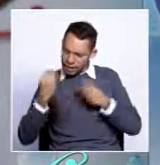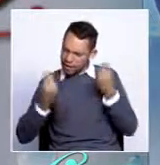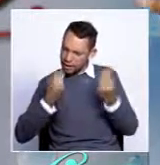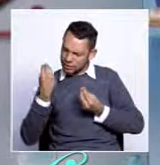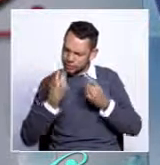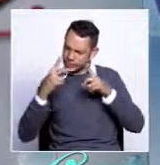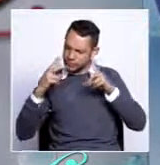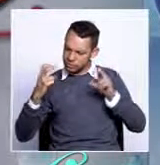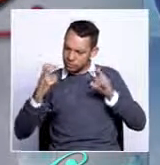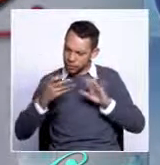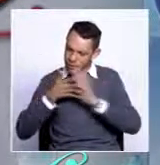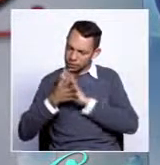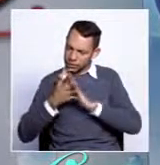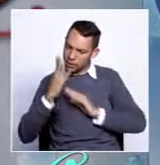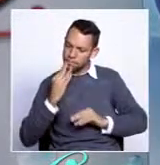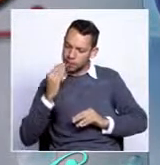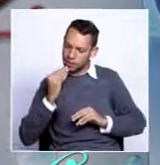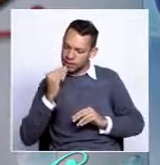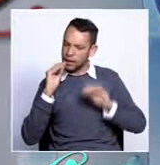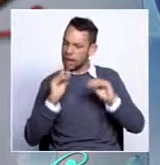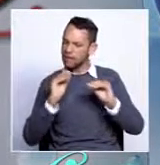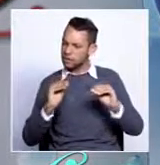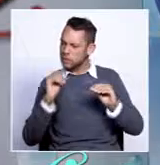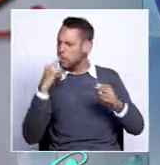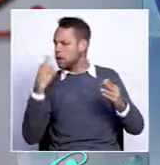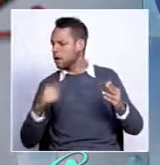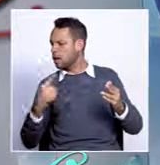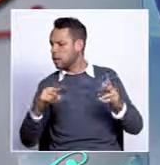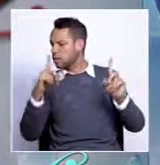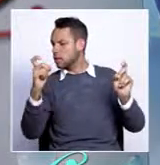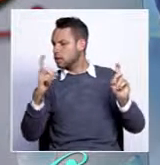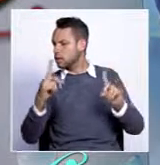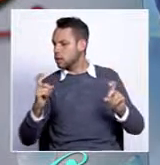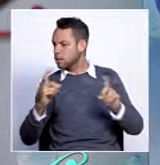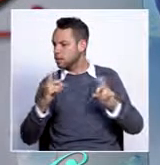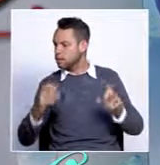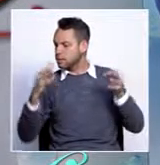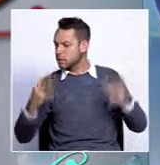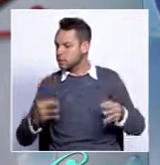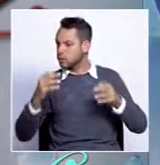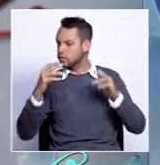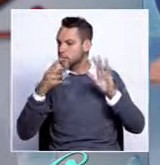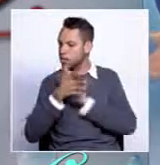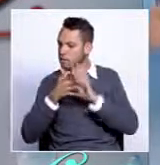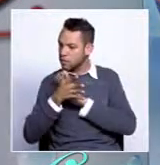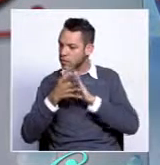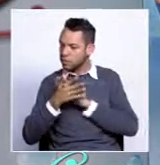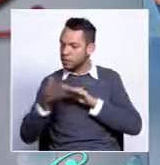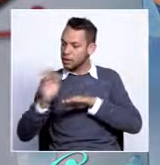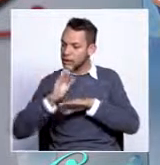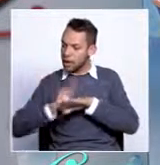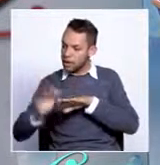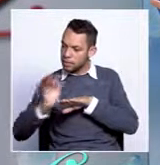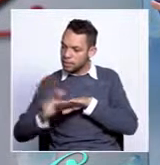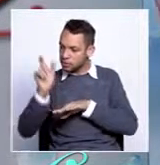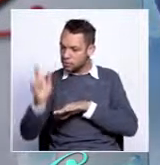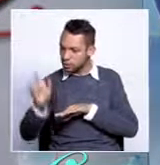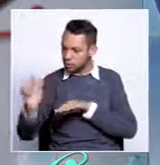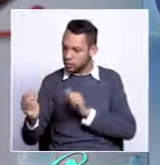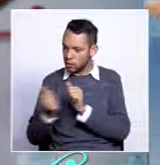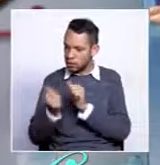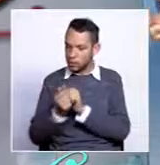traer la experiencia de lo que vivo a diario o de los casos clínicos que grabo o de los invitados que tengo